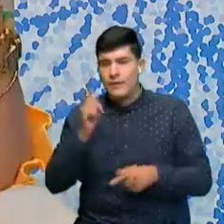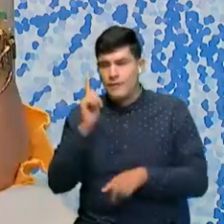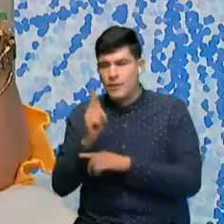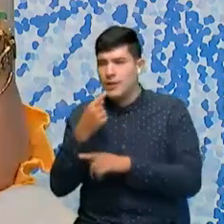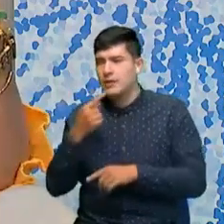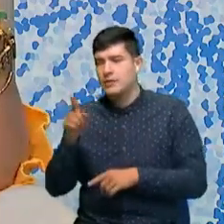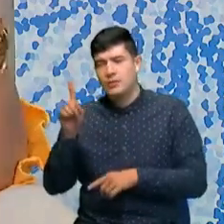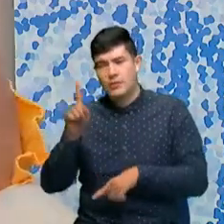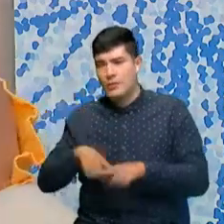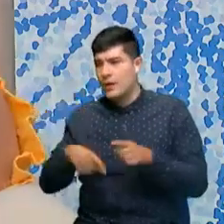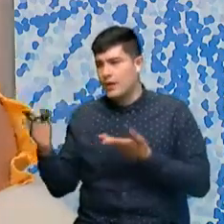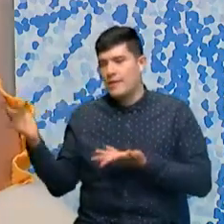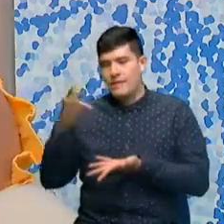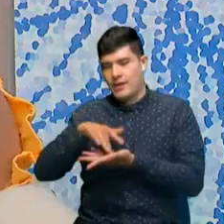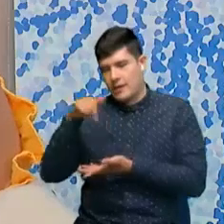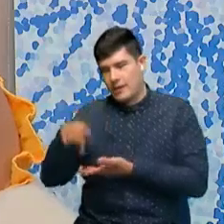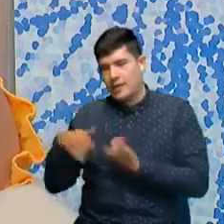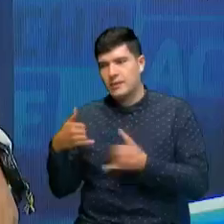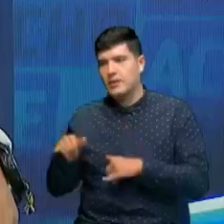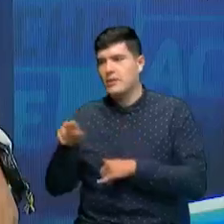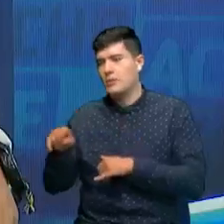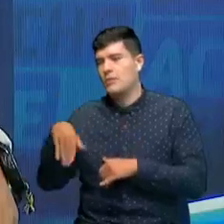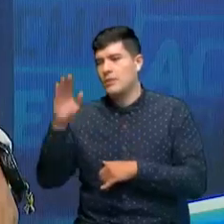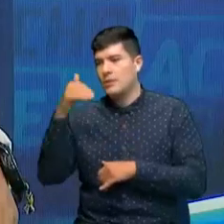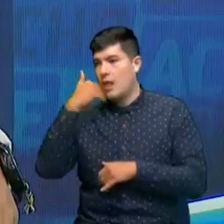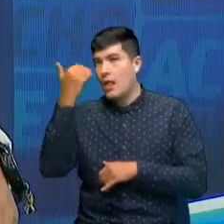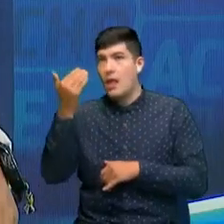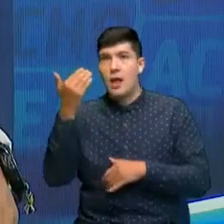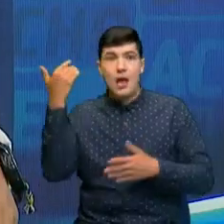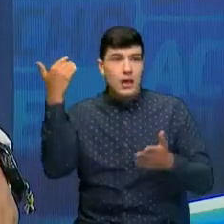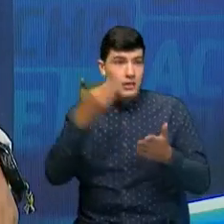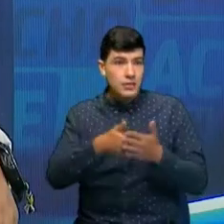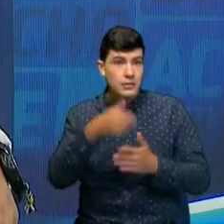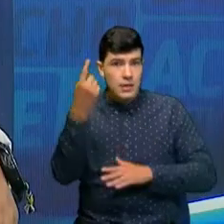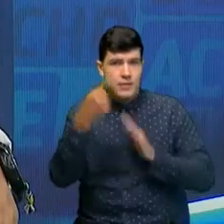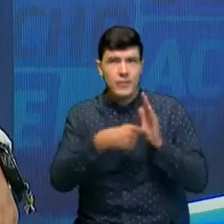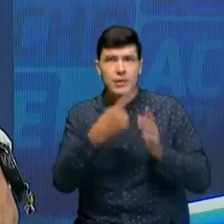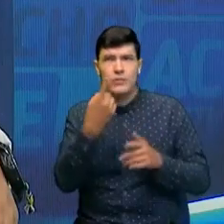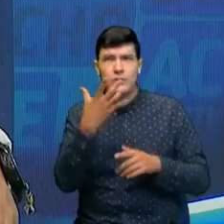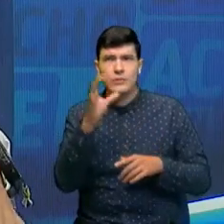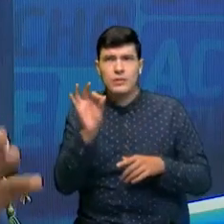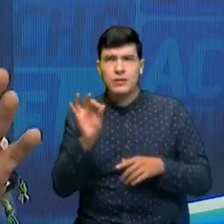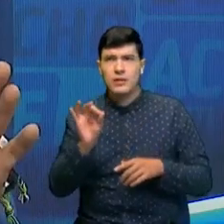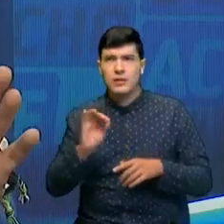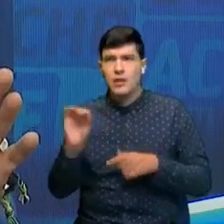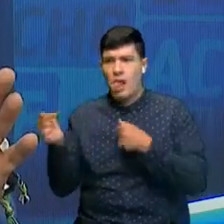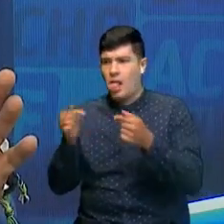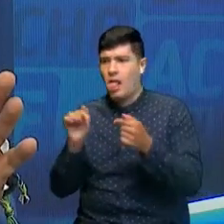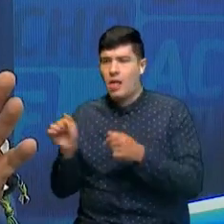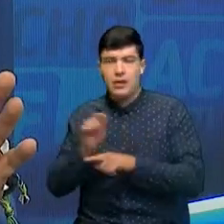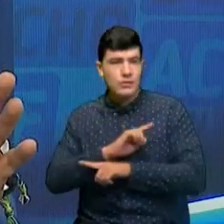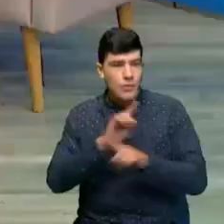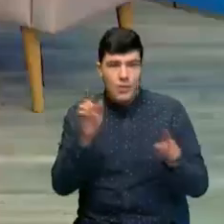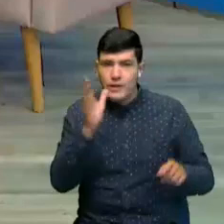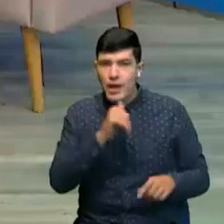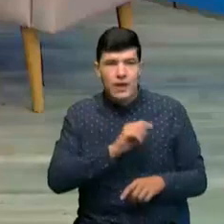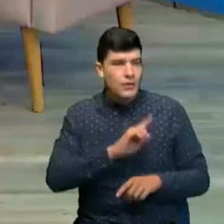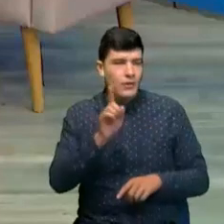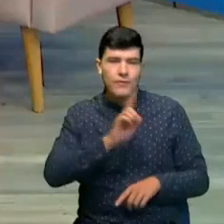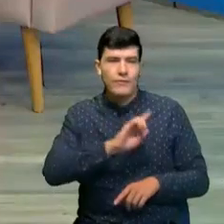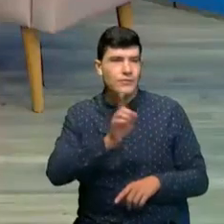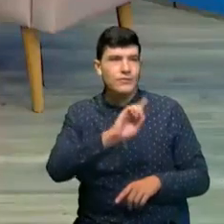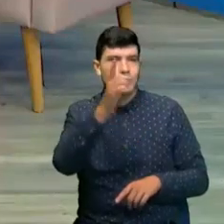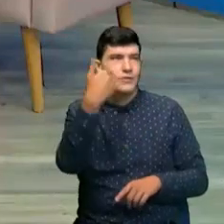usted no se puede pasar para acá porque ya tiene. Entonces más le toca esperar a las 1.150 para tratar de alegar o no, tampoco le funcionaría.